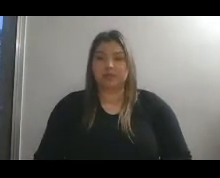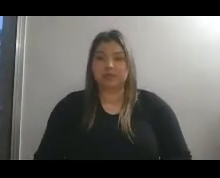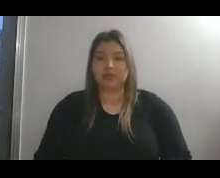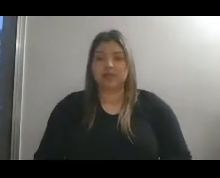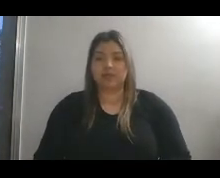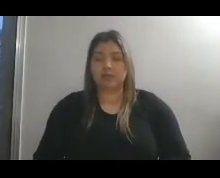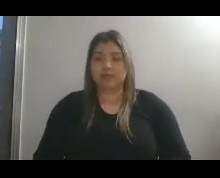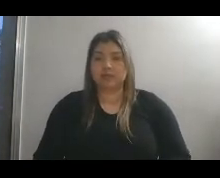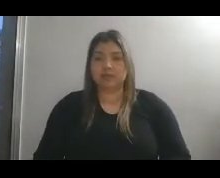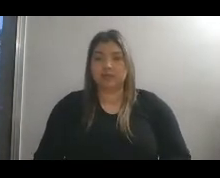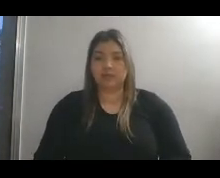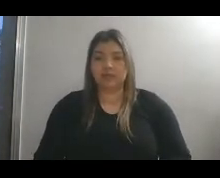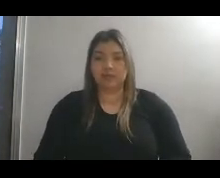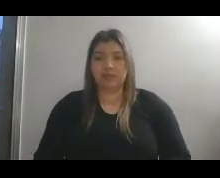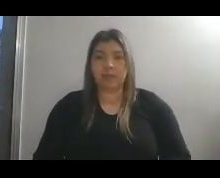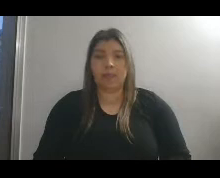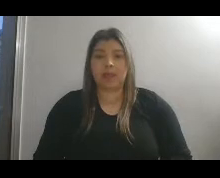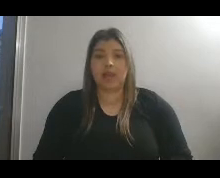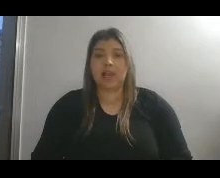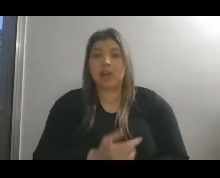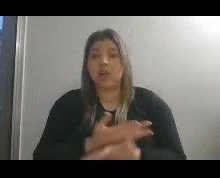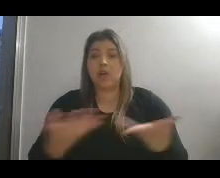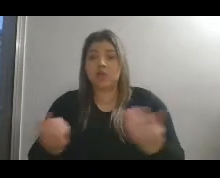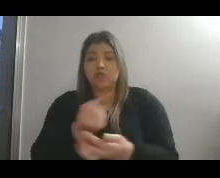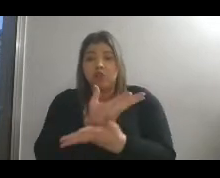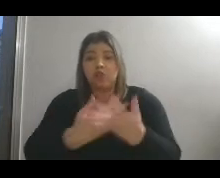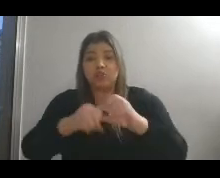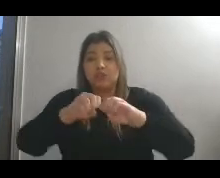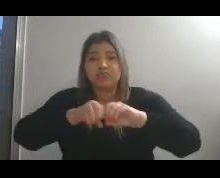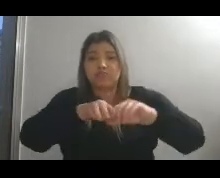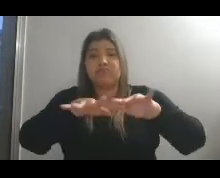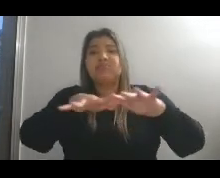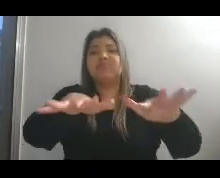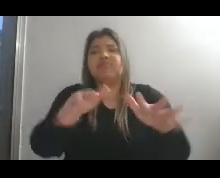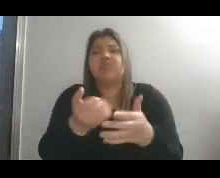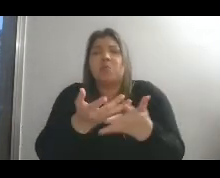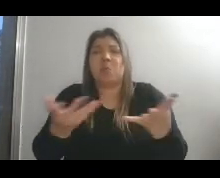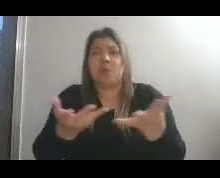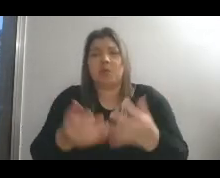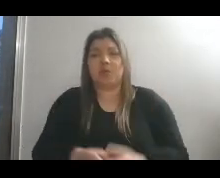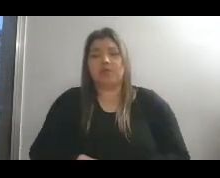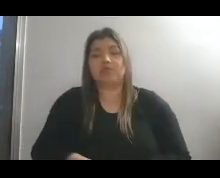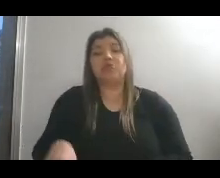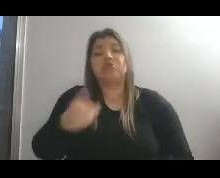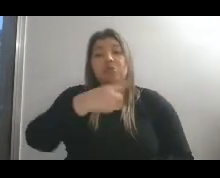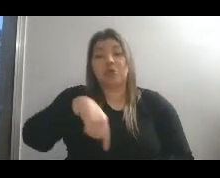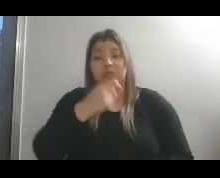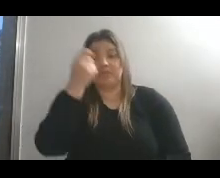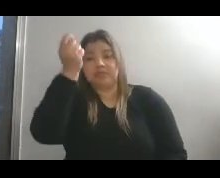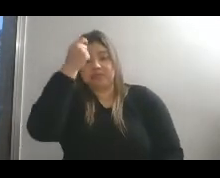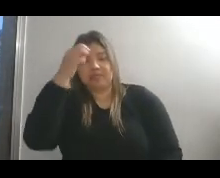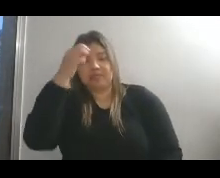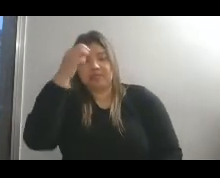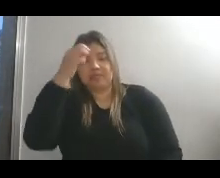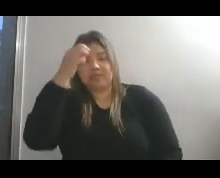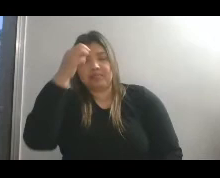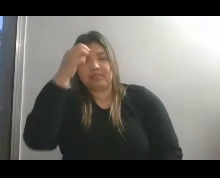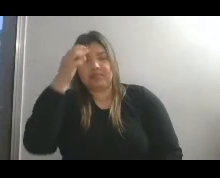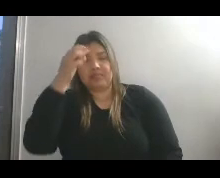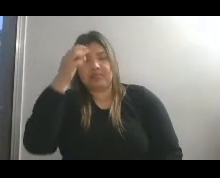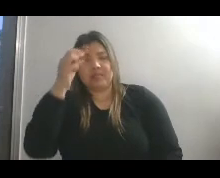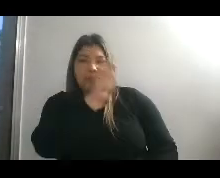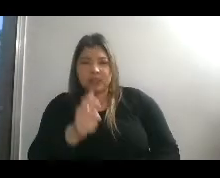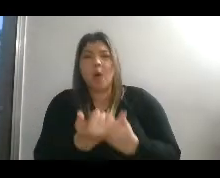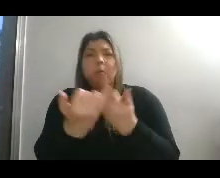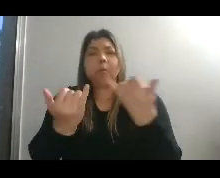Para el caso de la distribución por área, entrega y reposición, entonces hay que tener en cuenta qué personal requiere esta dotación y cómo se